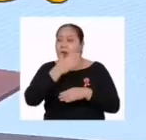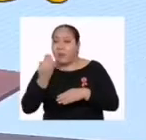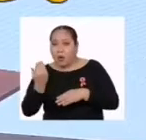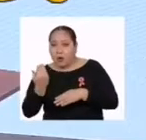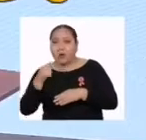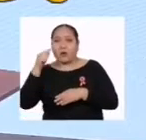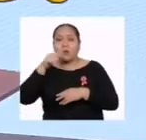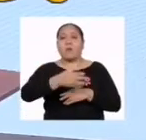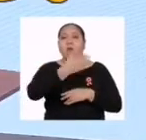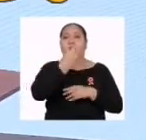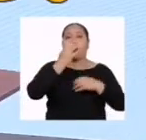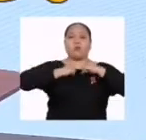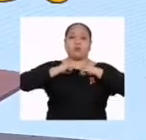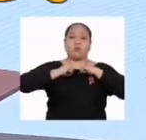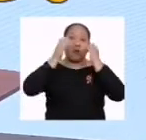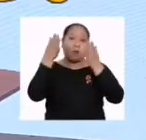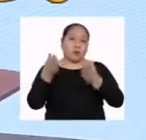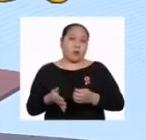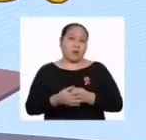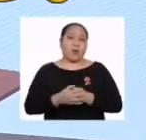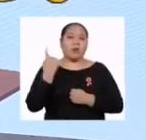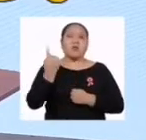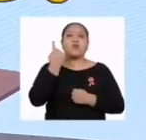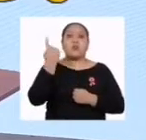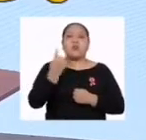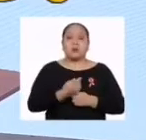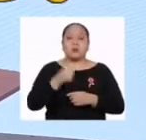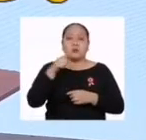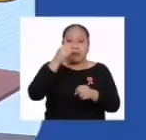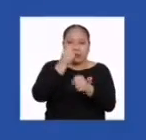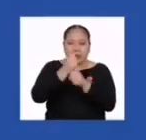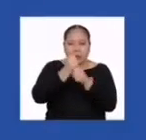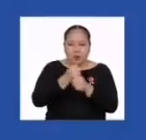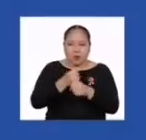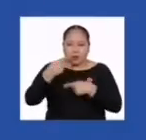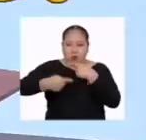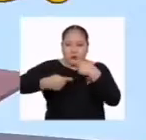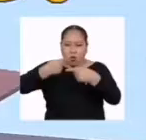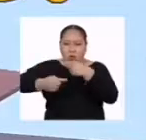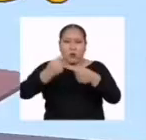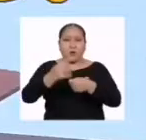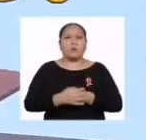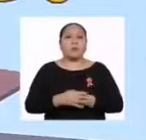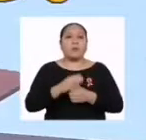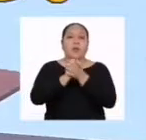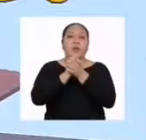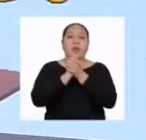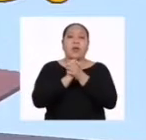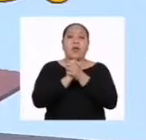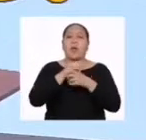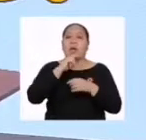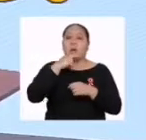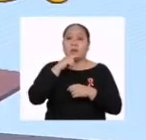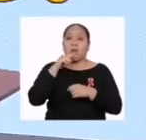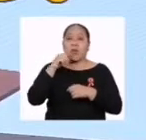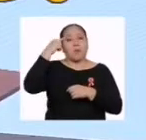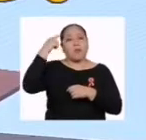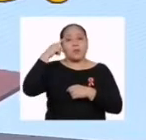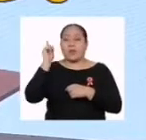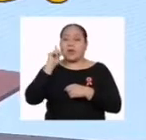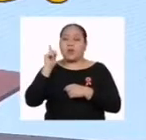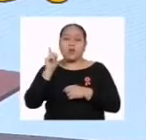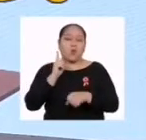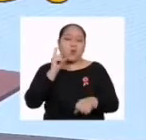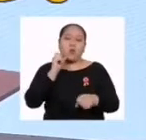y ser un buen deportista. Y eso solo se alcanza con trabajo disciplinado. Mi amiga piensa que el deporte no ayuda mucho a la disciplina